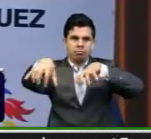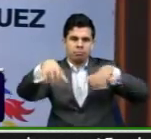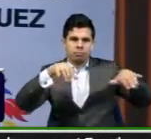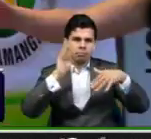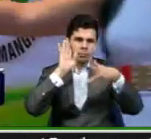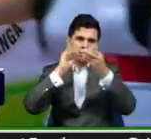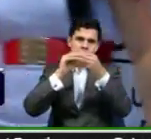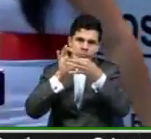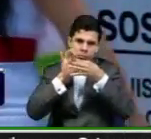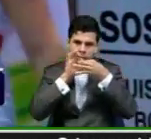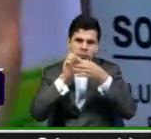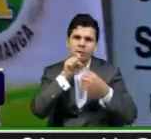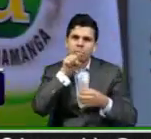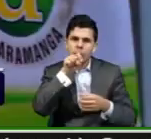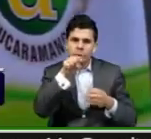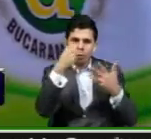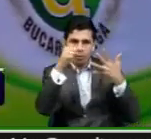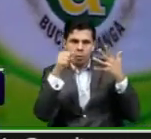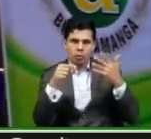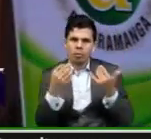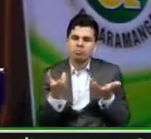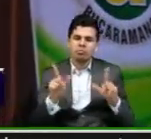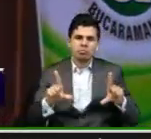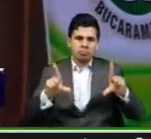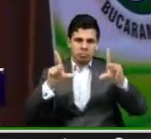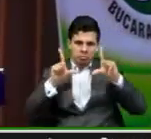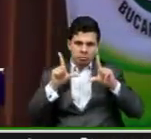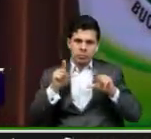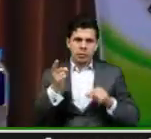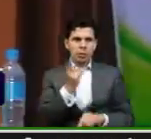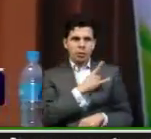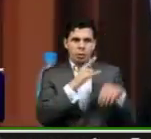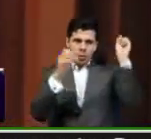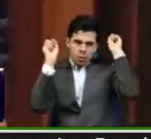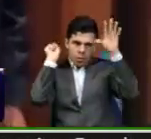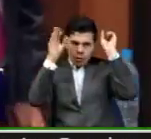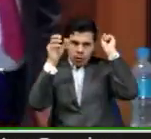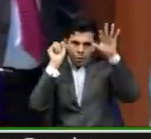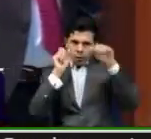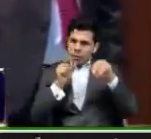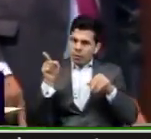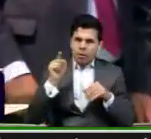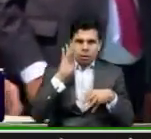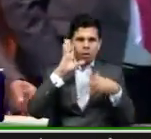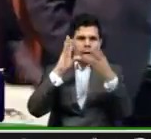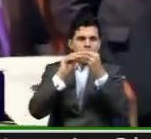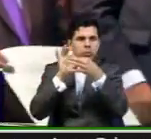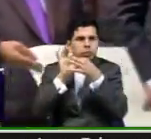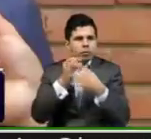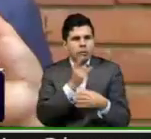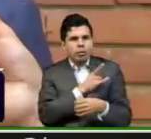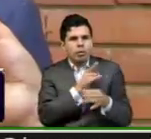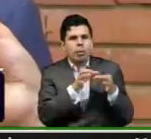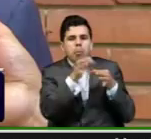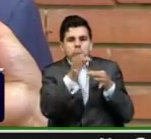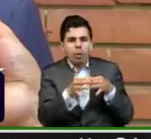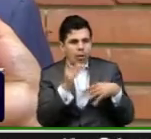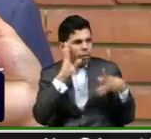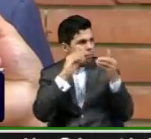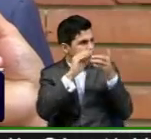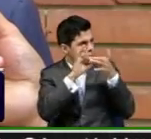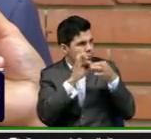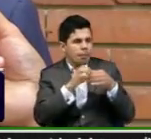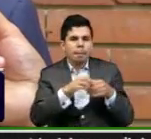educativas de Bucaramanga y el área metropolitana. Esta vez, el turno fue para la Universidad Industrial de Santander en alianza con la Universidad del Pueblo. Hoy,